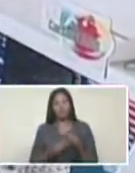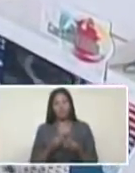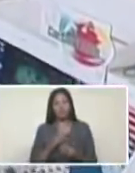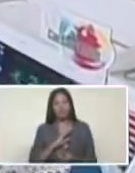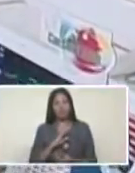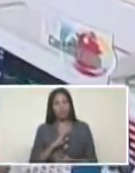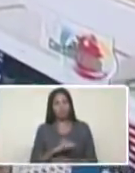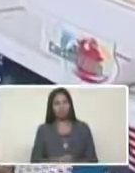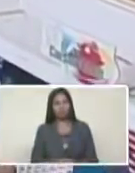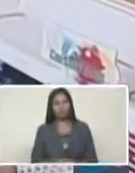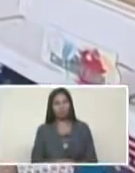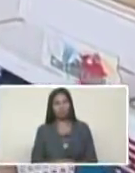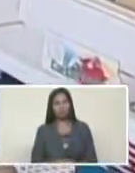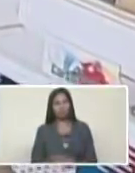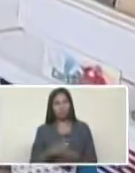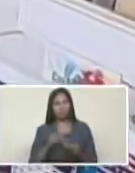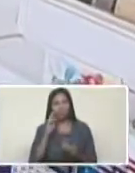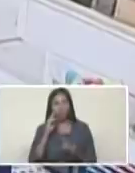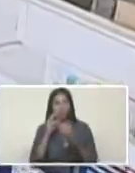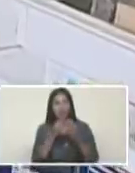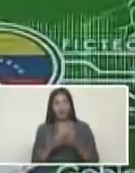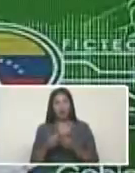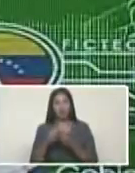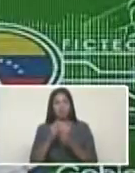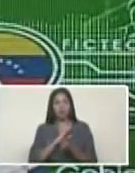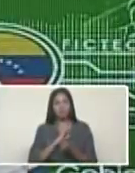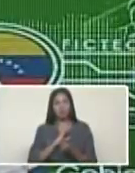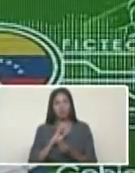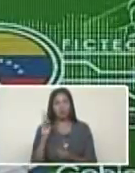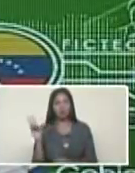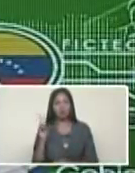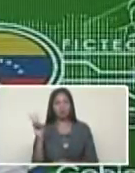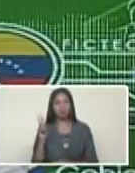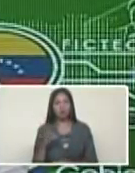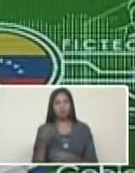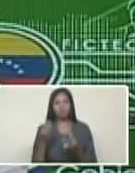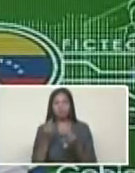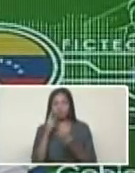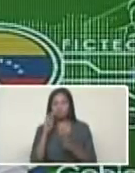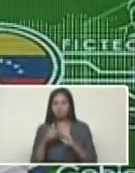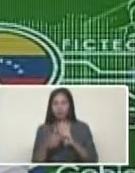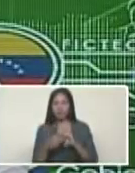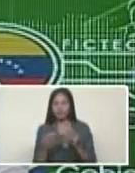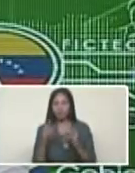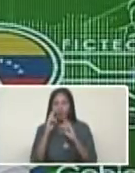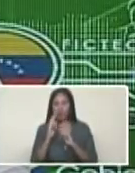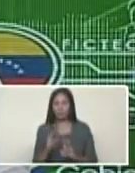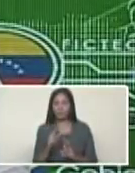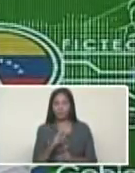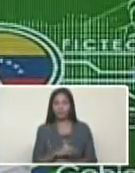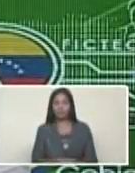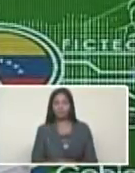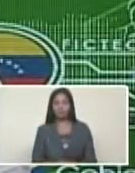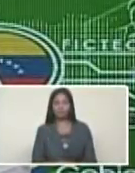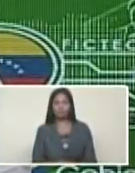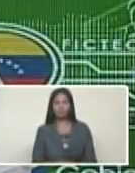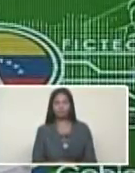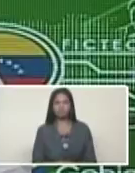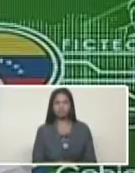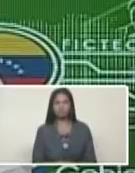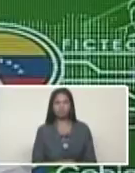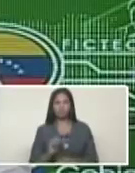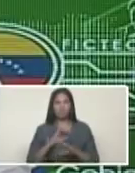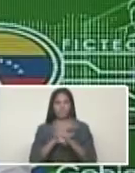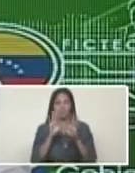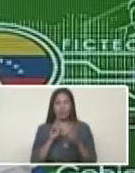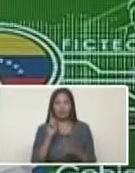a la economía del país. Hay muchas muestras aquí de respuestas tempranas